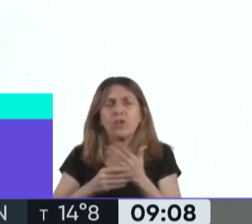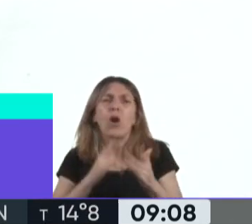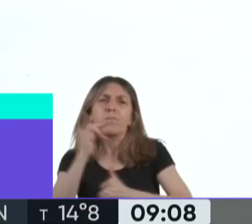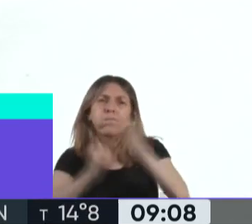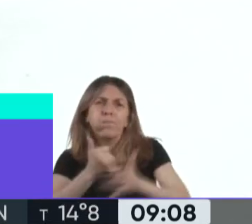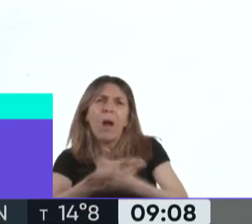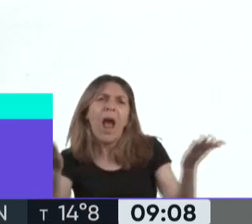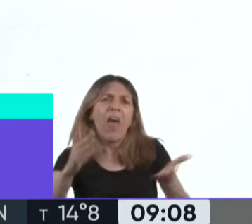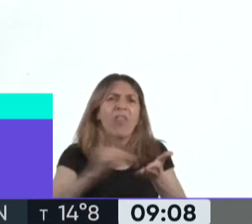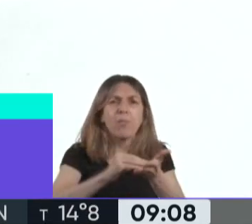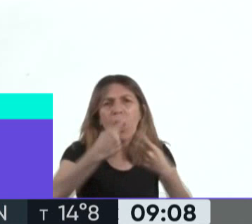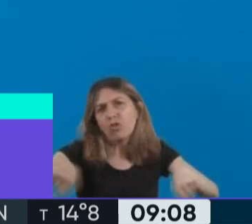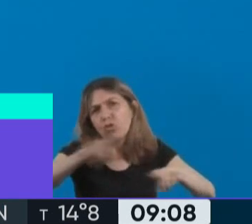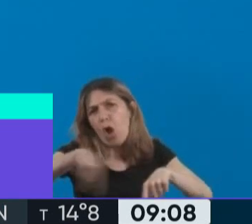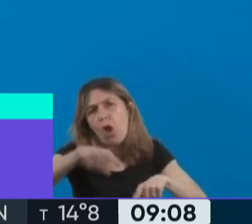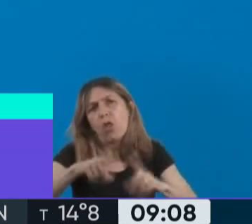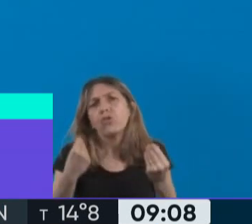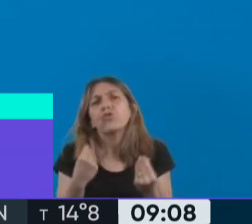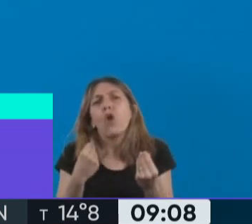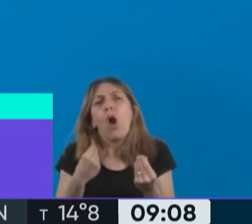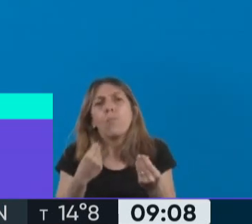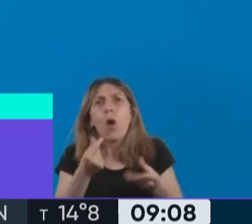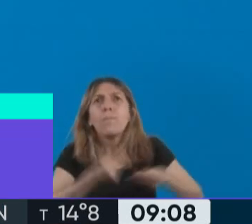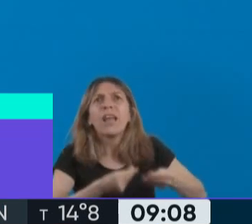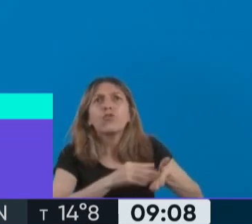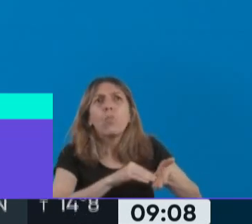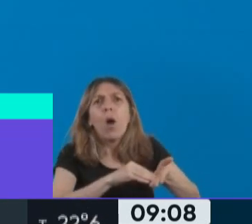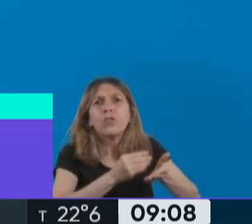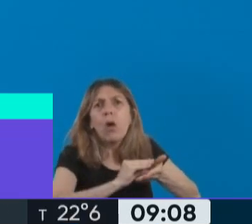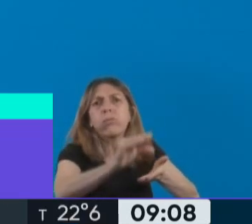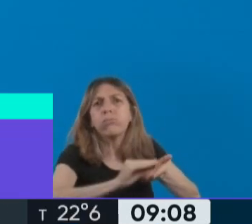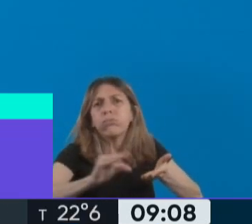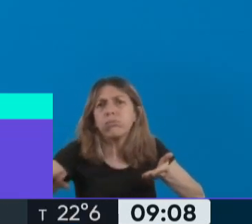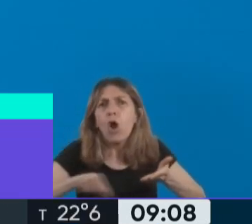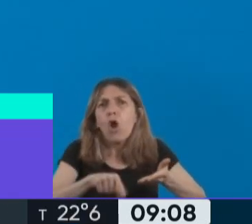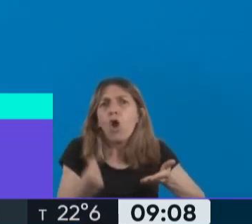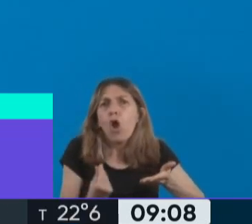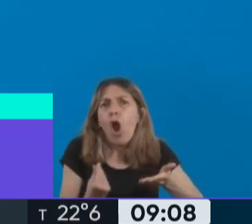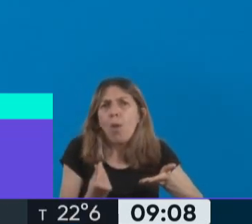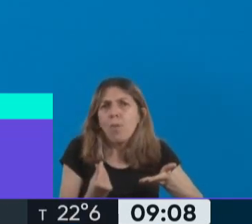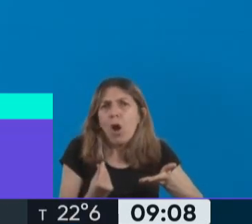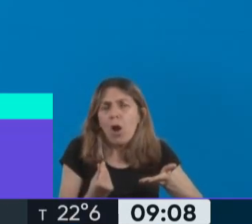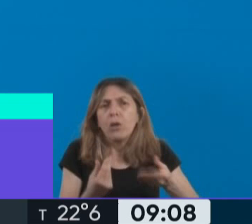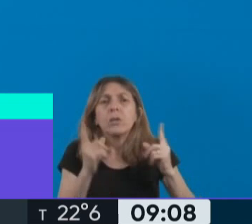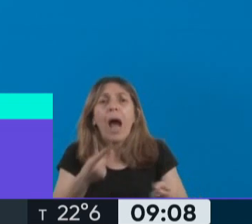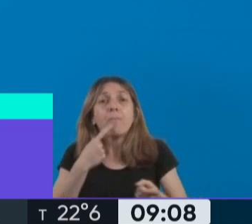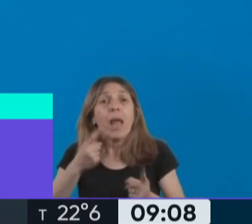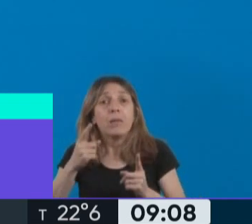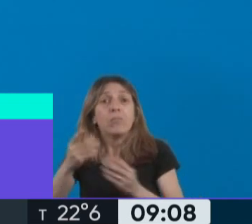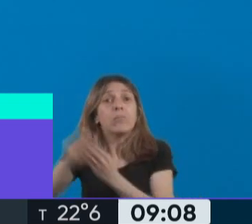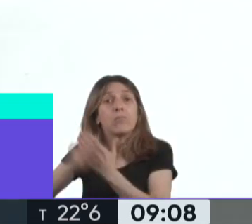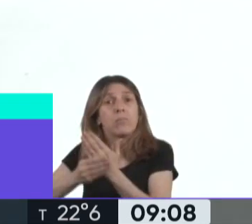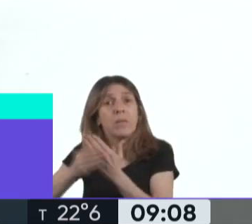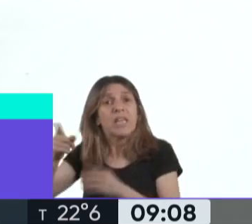pueblo en definitiva qué y cómo se va a gastar los recursos en esa materia, que tampoco ha tenido al ministro